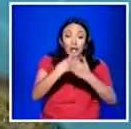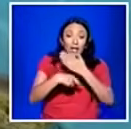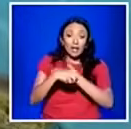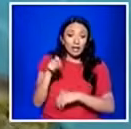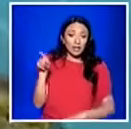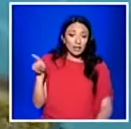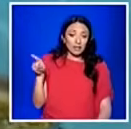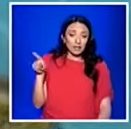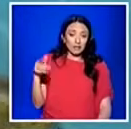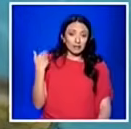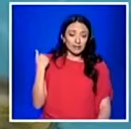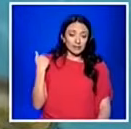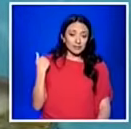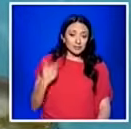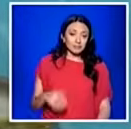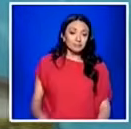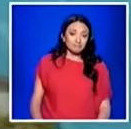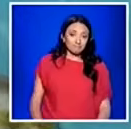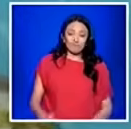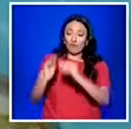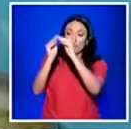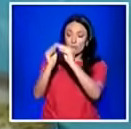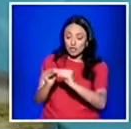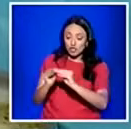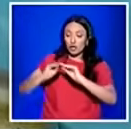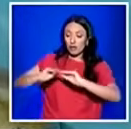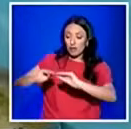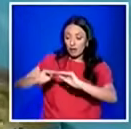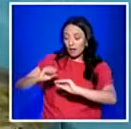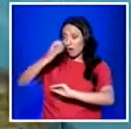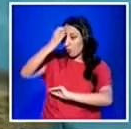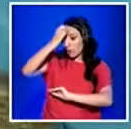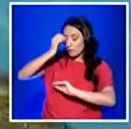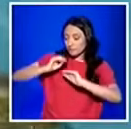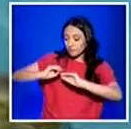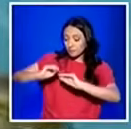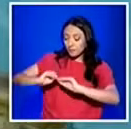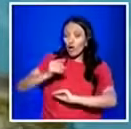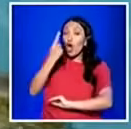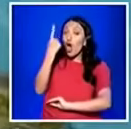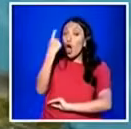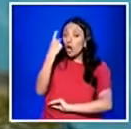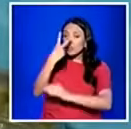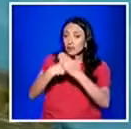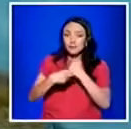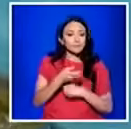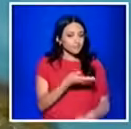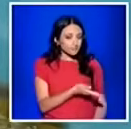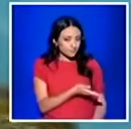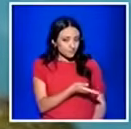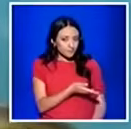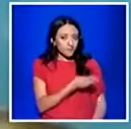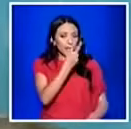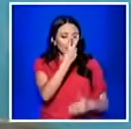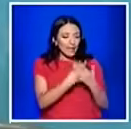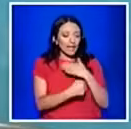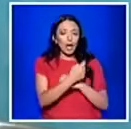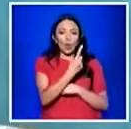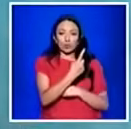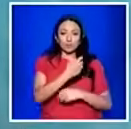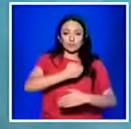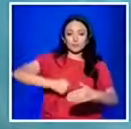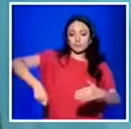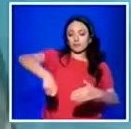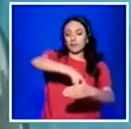11 hijos que ha formado, ha educado, que los ha ido construyendo en base a sacrificio. Y acá estamos con una de las hijitas que está